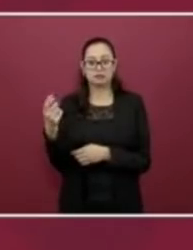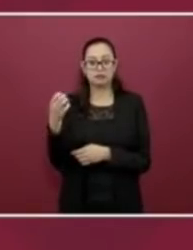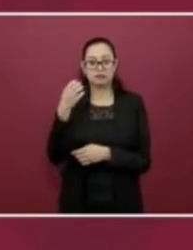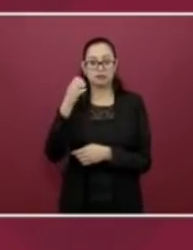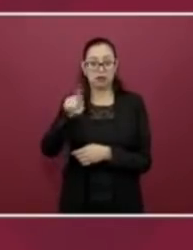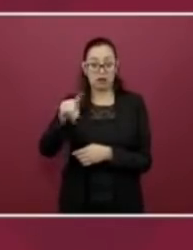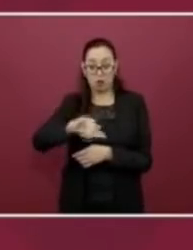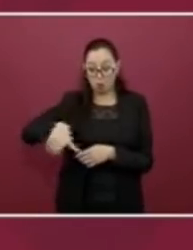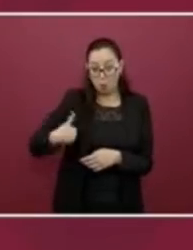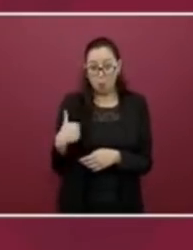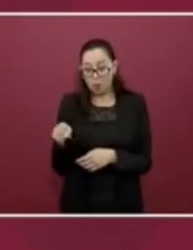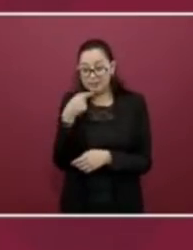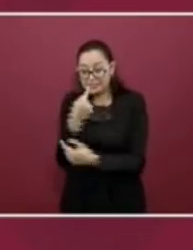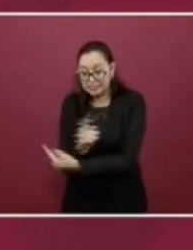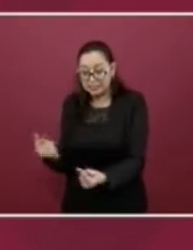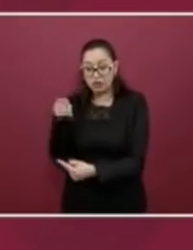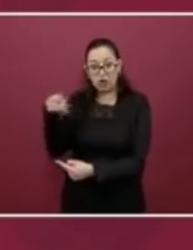las estancias infantiles,